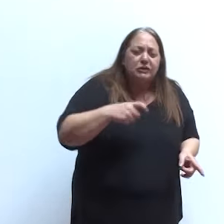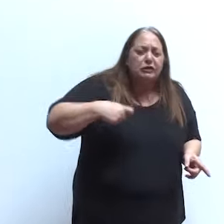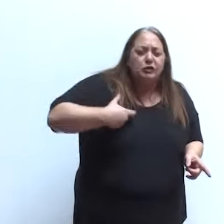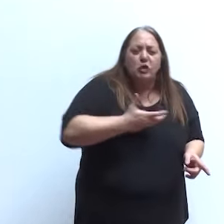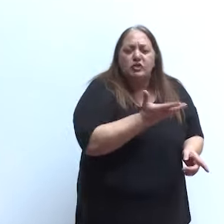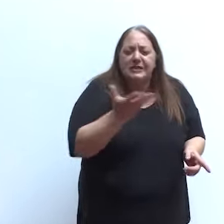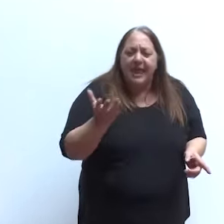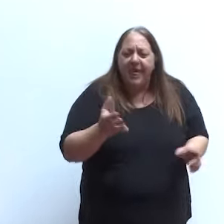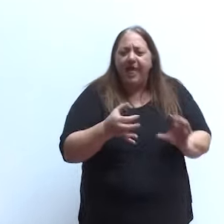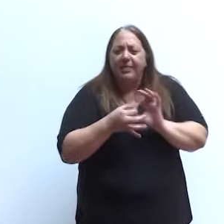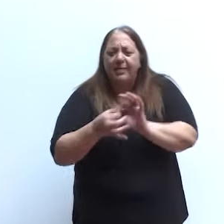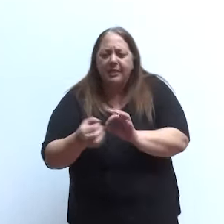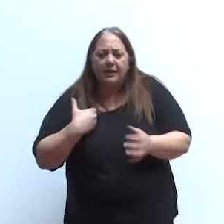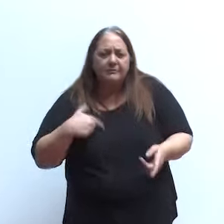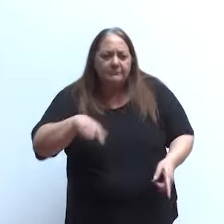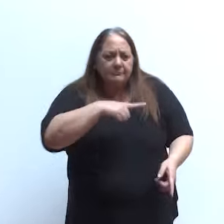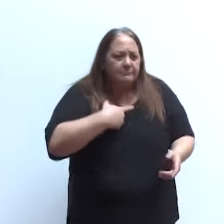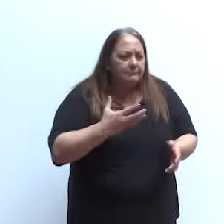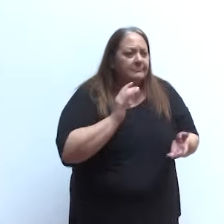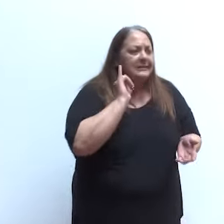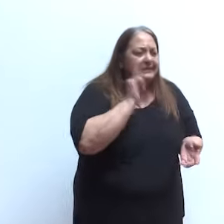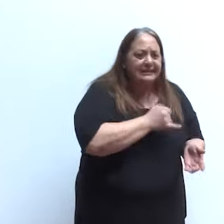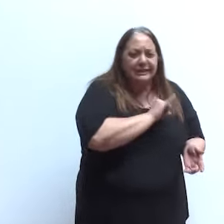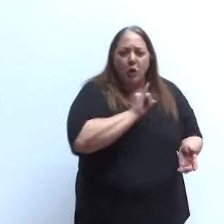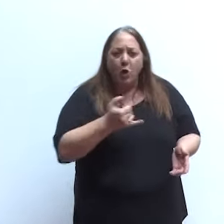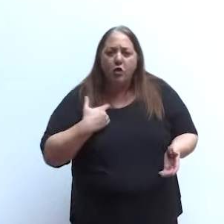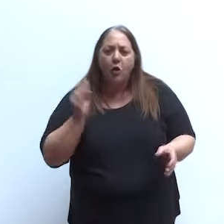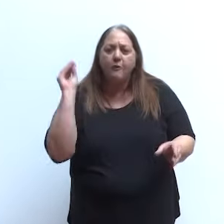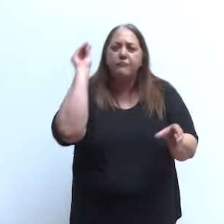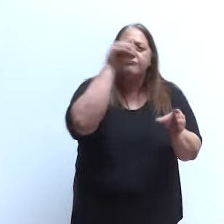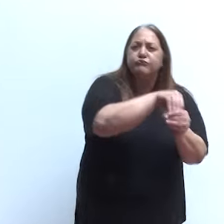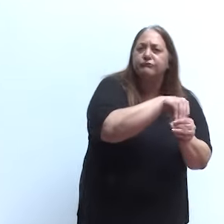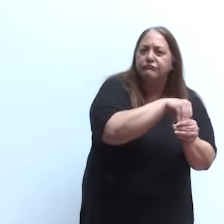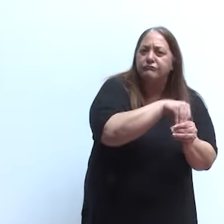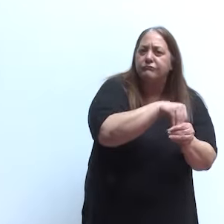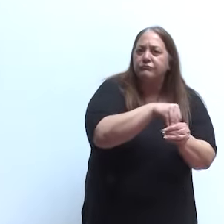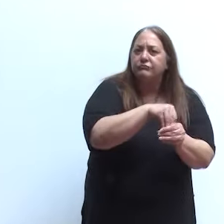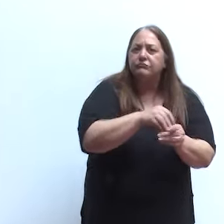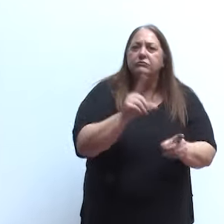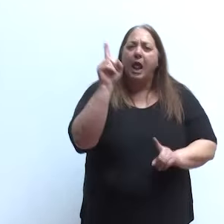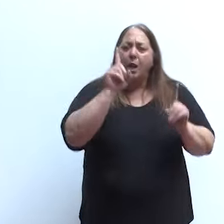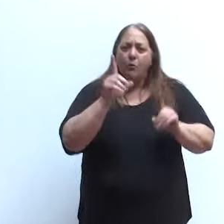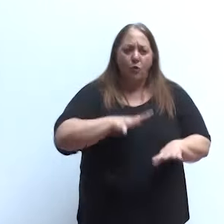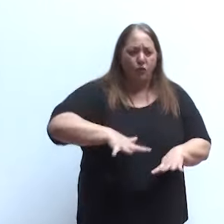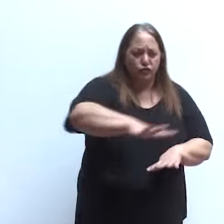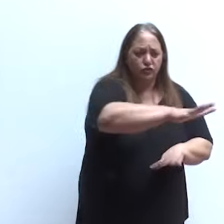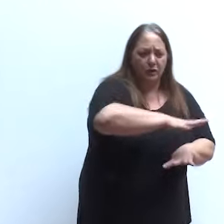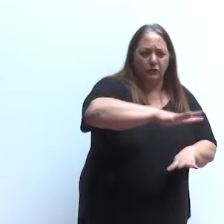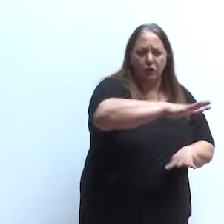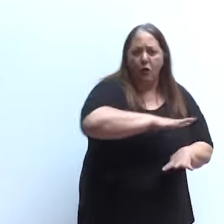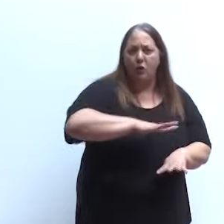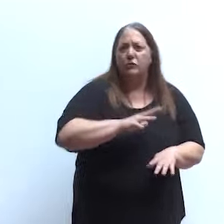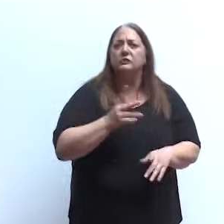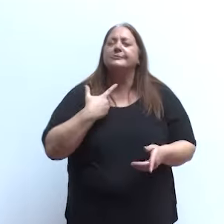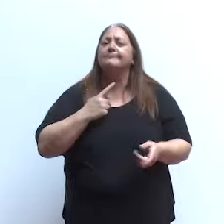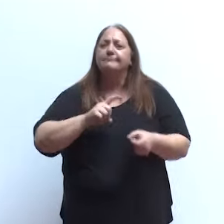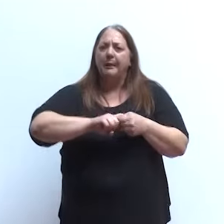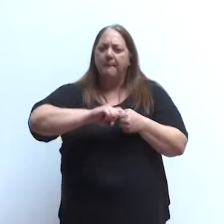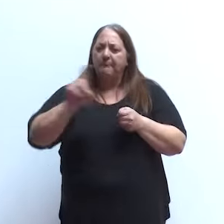o no participamos no me parece que a medida que algunos sectores se fueron desenganchado de de las redes dejaron de tener una